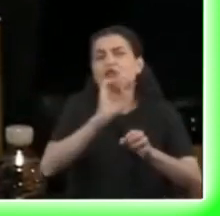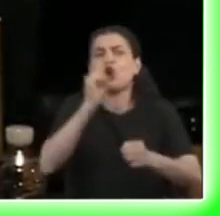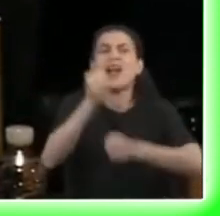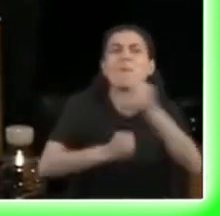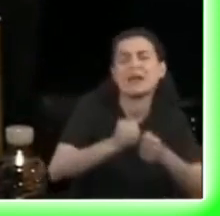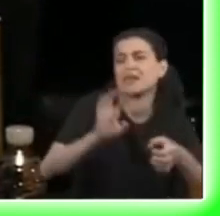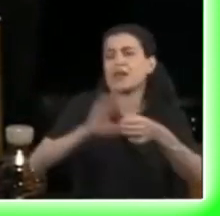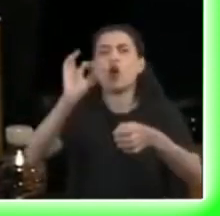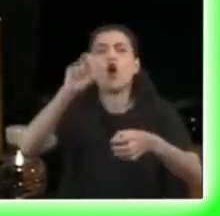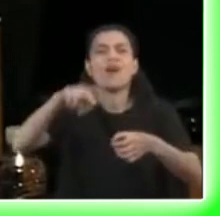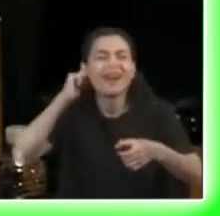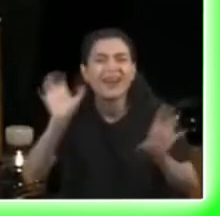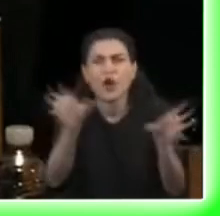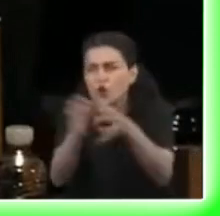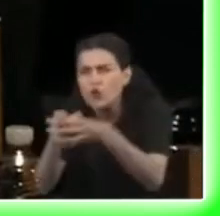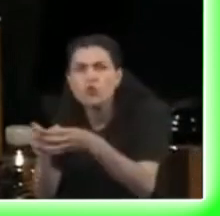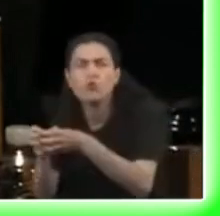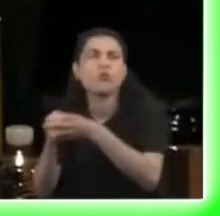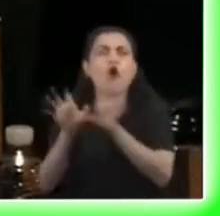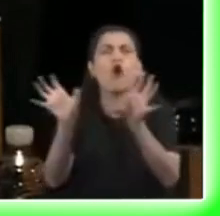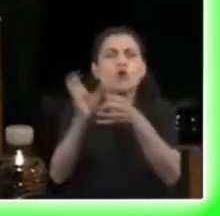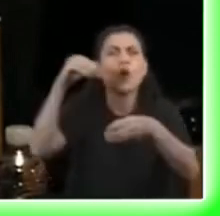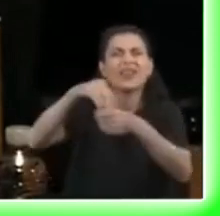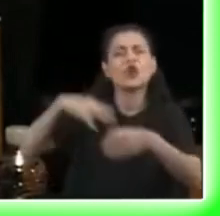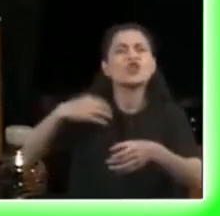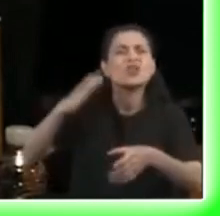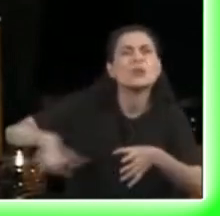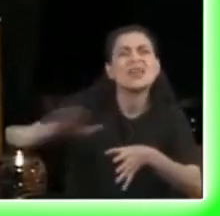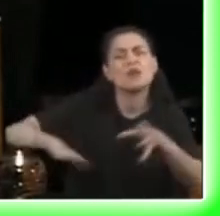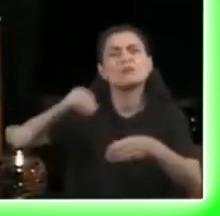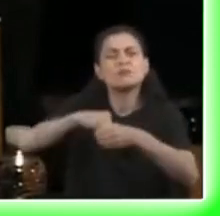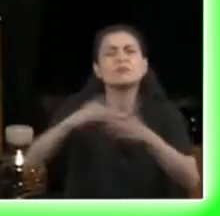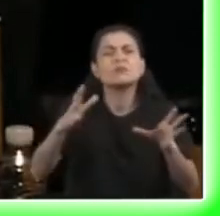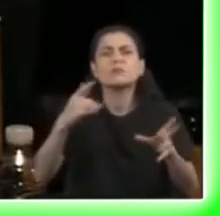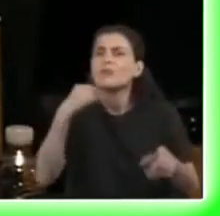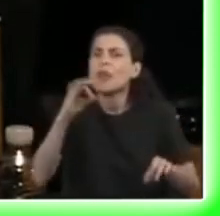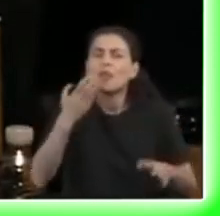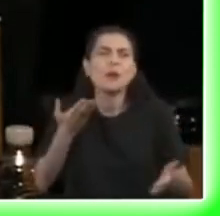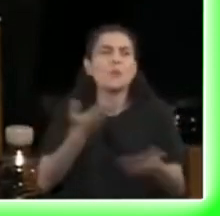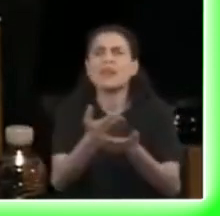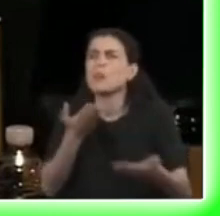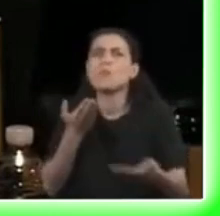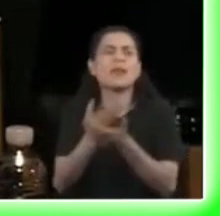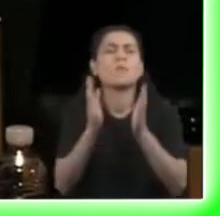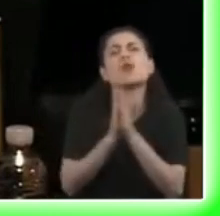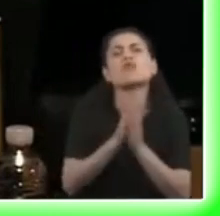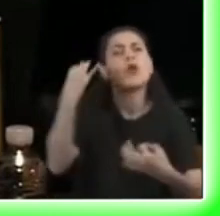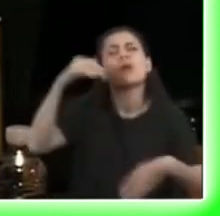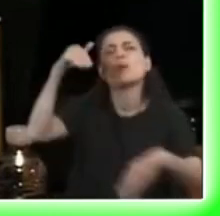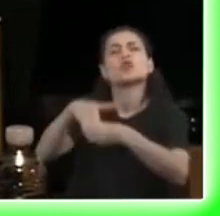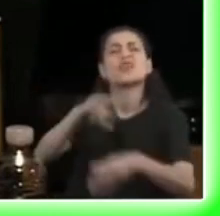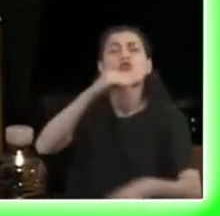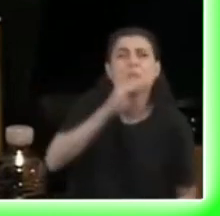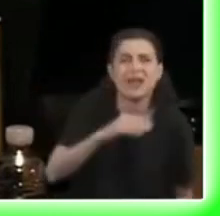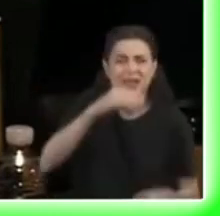ONG, asociación civil o actor corporativo de relevancia que no saliera a pedir el voto por Sergio Massa.